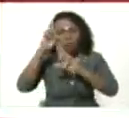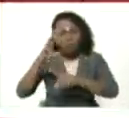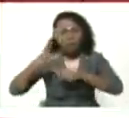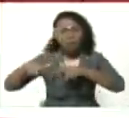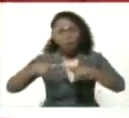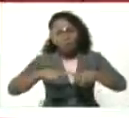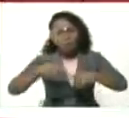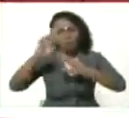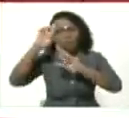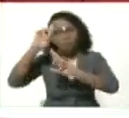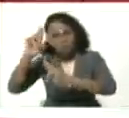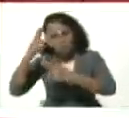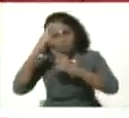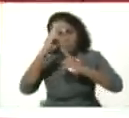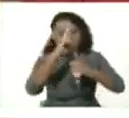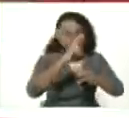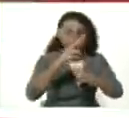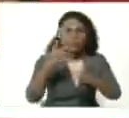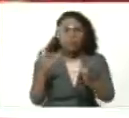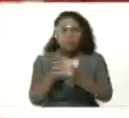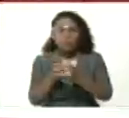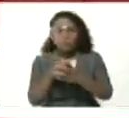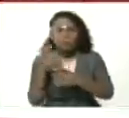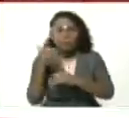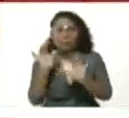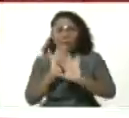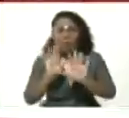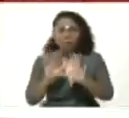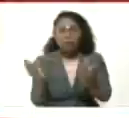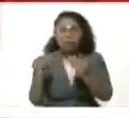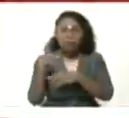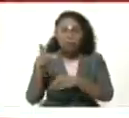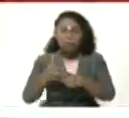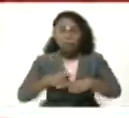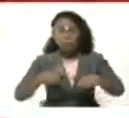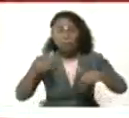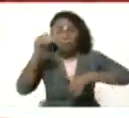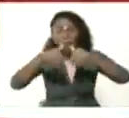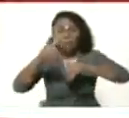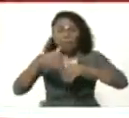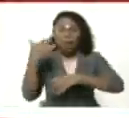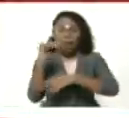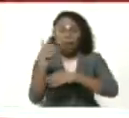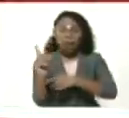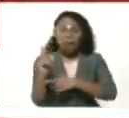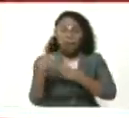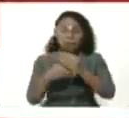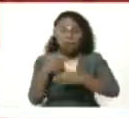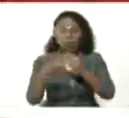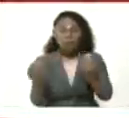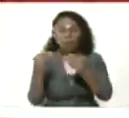espacios en cantidad que ya tenían y de acuerdo al crecimiento electoral, hemos llegado allí a un acuerdo.